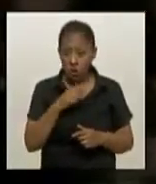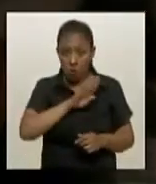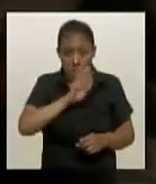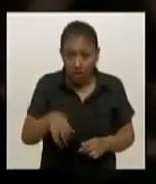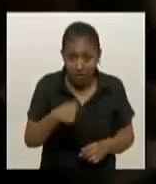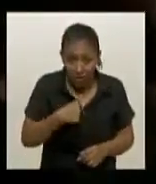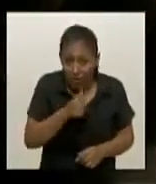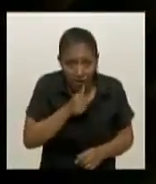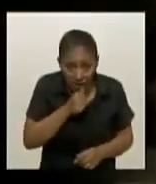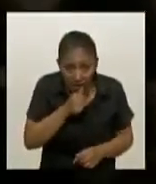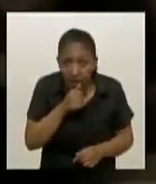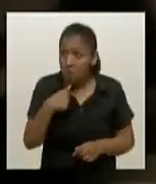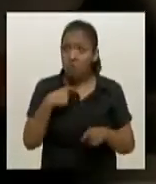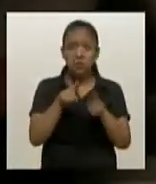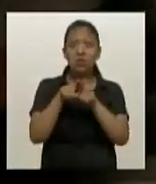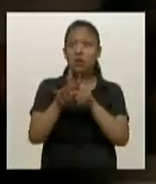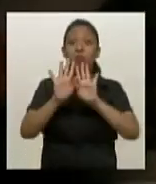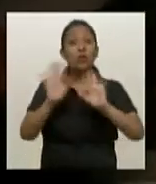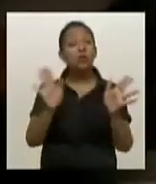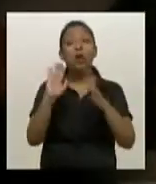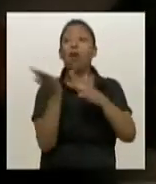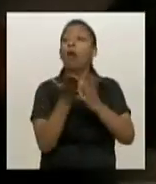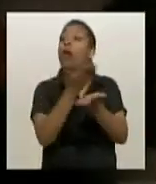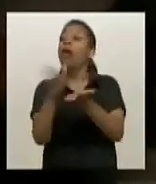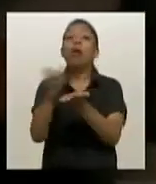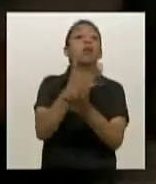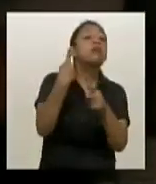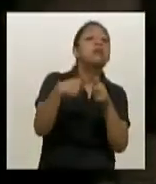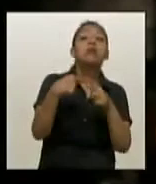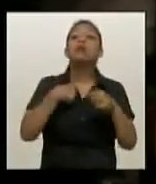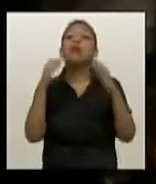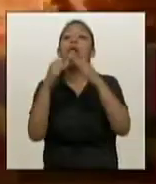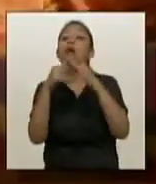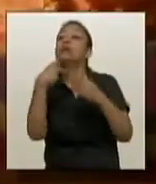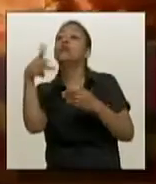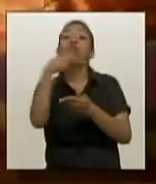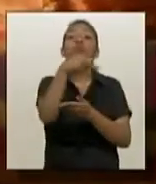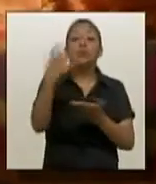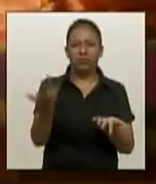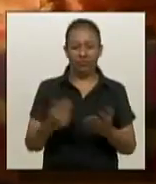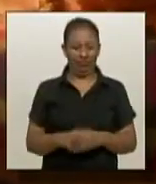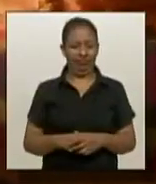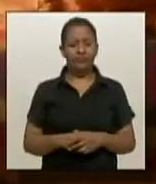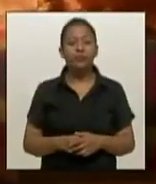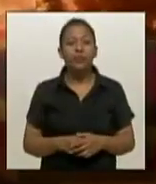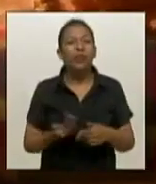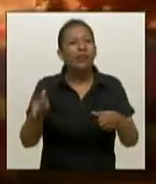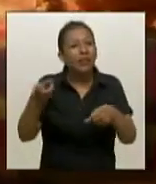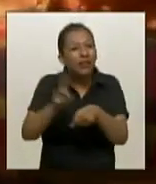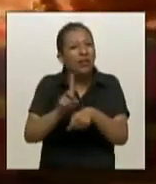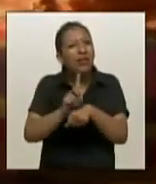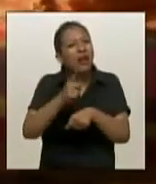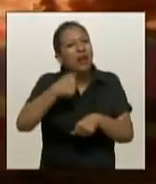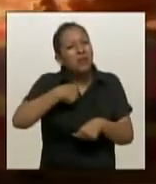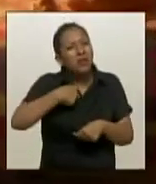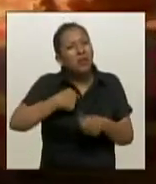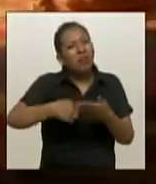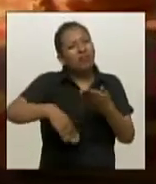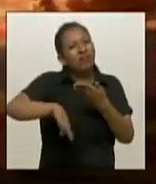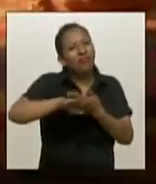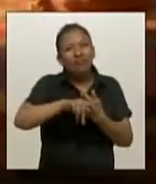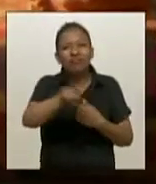yo todavía no me moría, yo llego y ya mis hermanos estaban repartiendo mi casa. Día con día me hieren